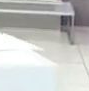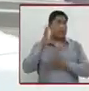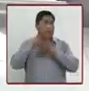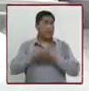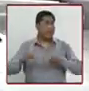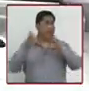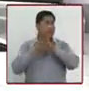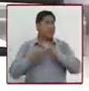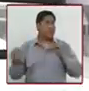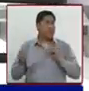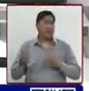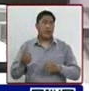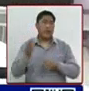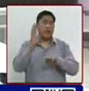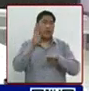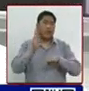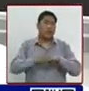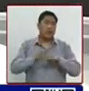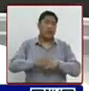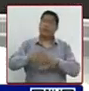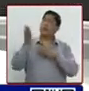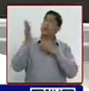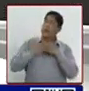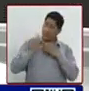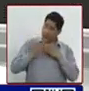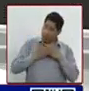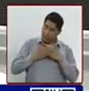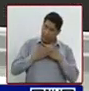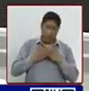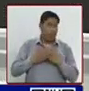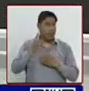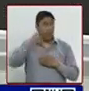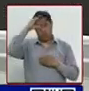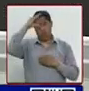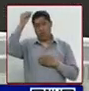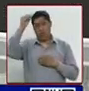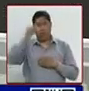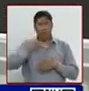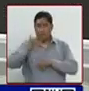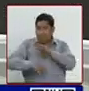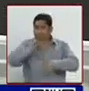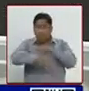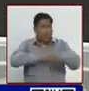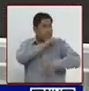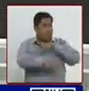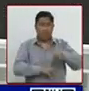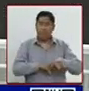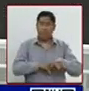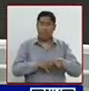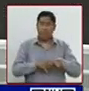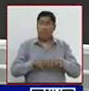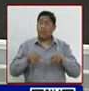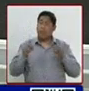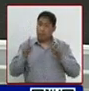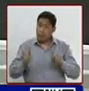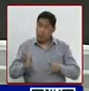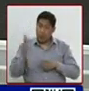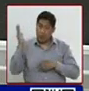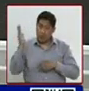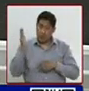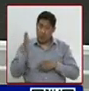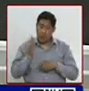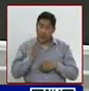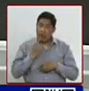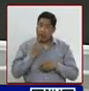historia puede pasarle a cualquiera de nosotros, incluido a usted. Porque se trata de un hombre que anda engañando a las personas como las víctimas que ustedes van a